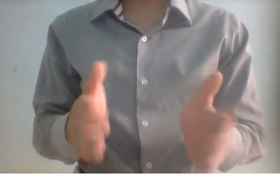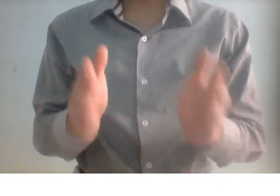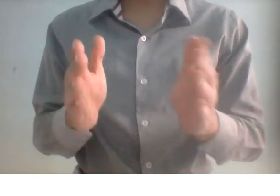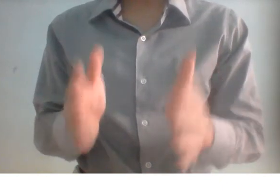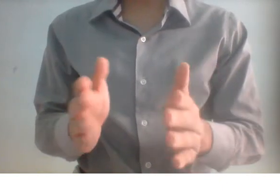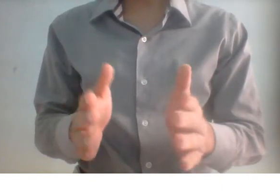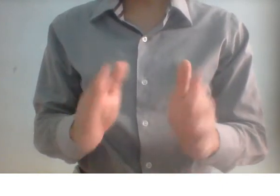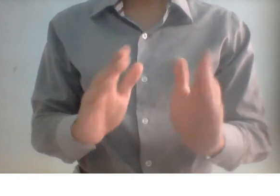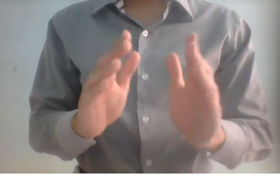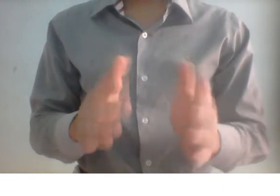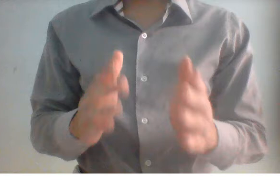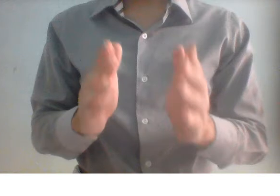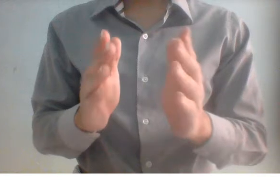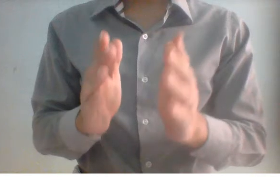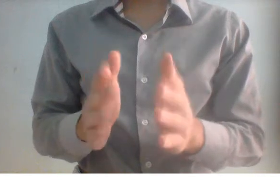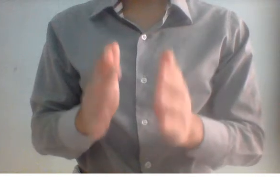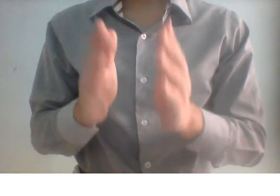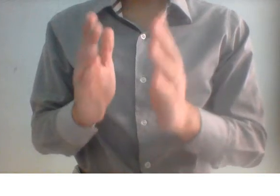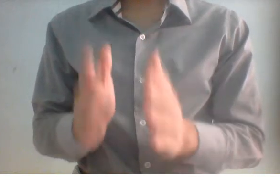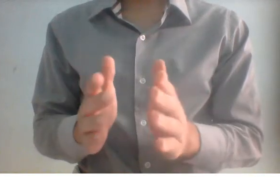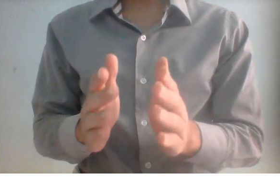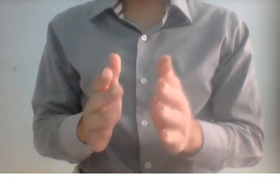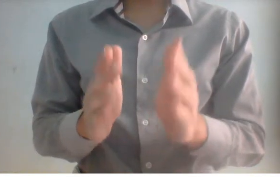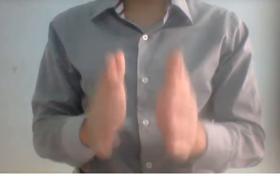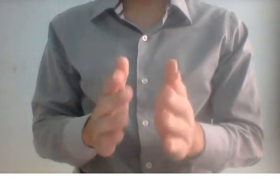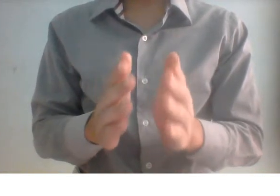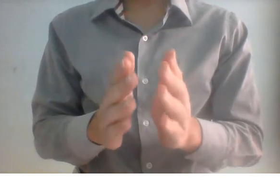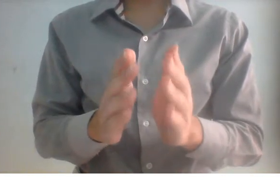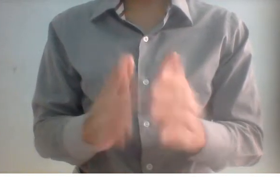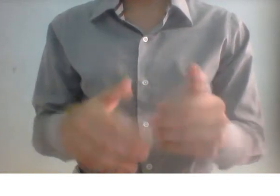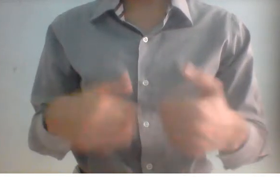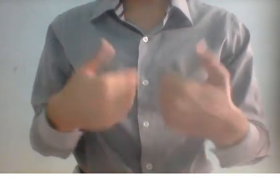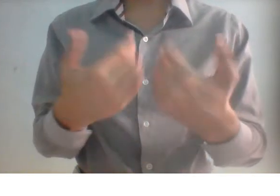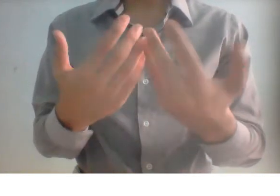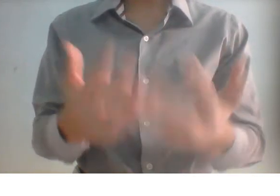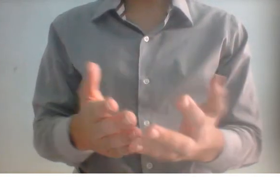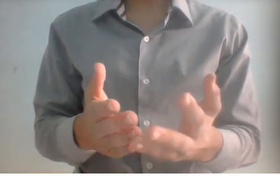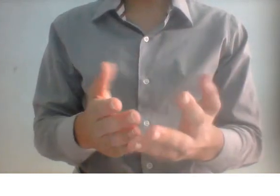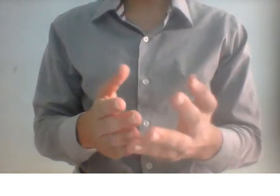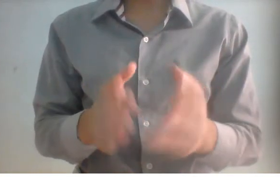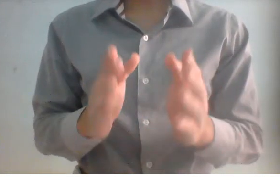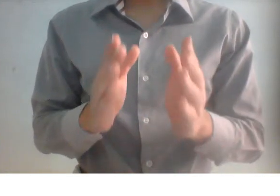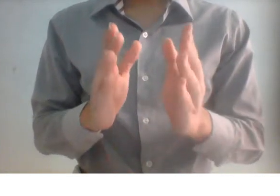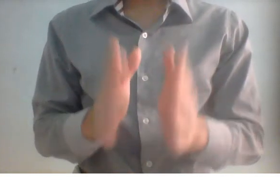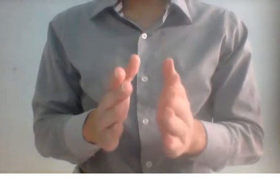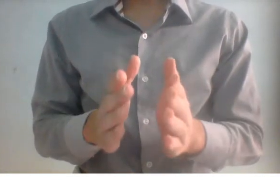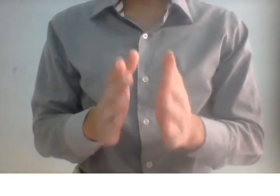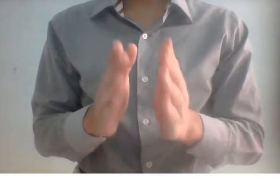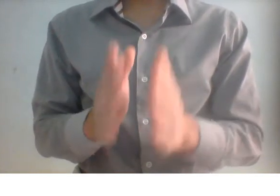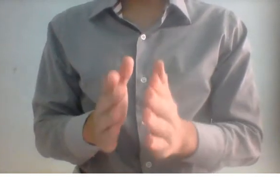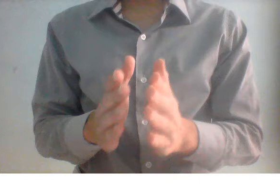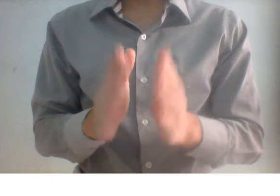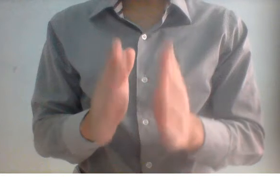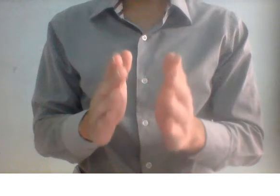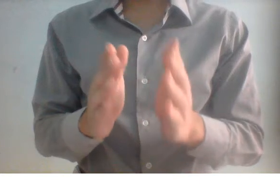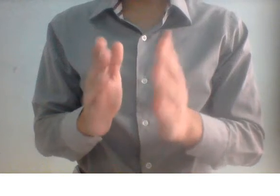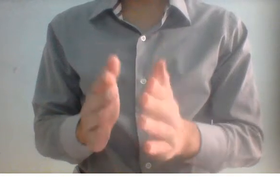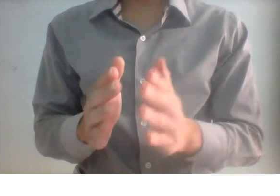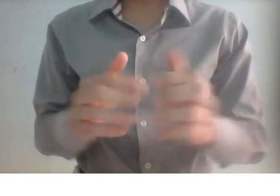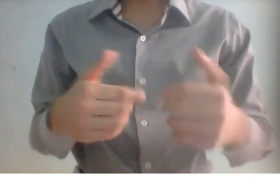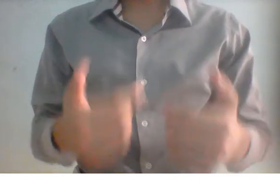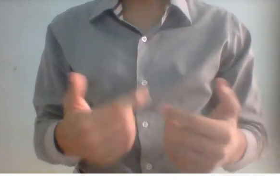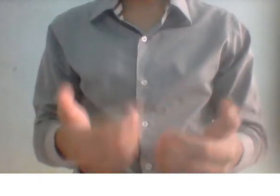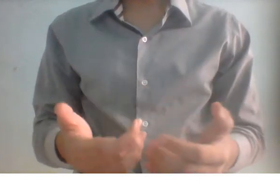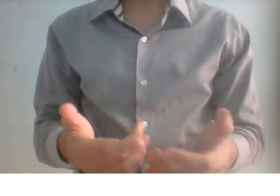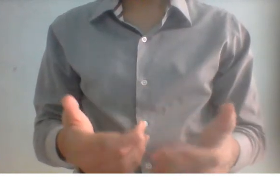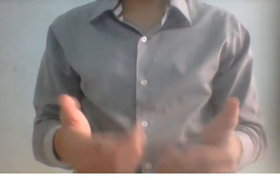el término económico. No creo que llegue tan lejos de que se llegue a cancelar ya el contrato de golpe. Ahora, el mensaje que está